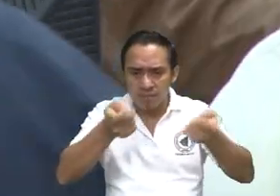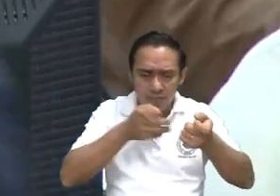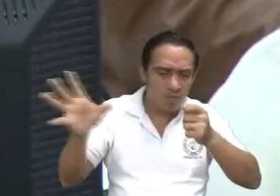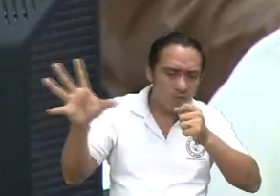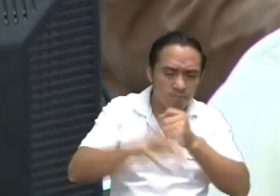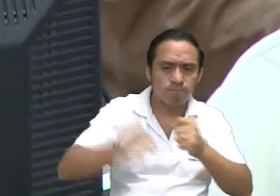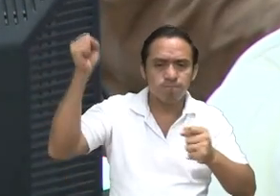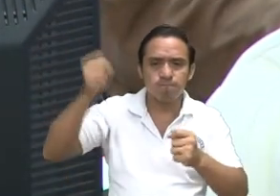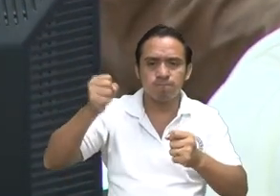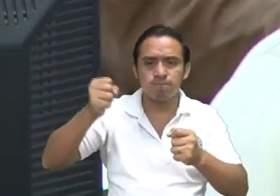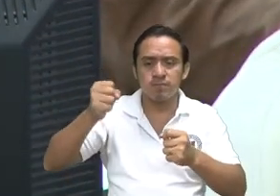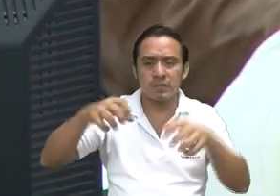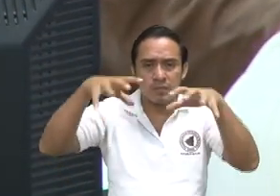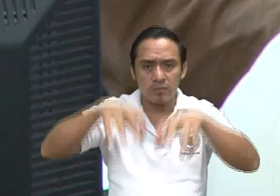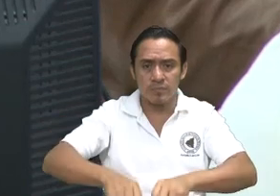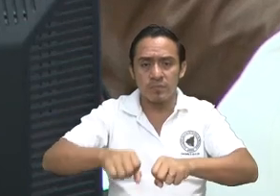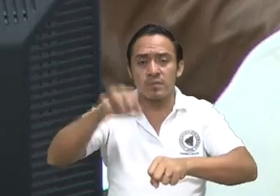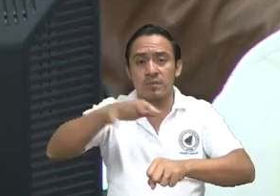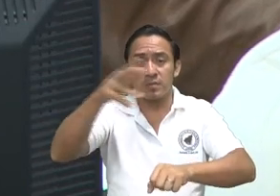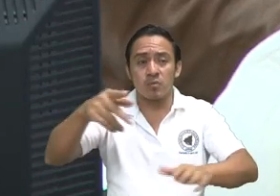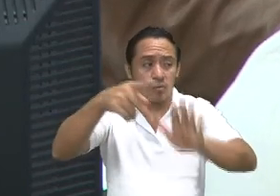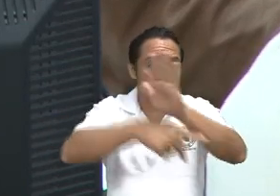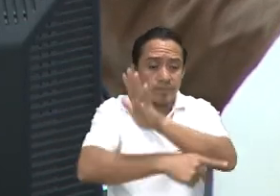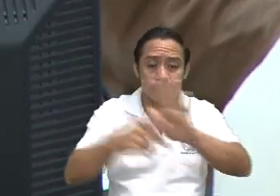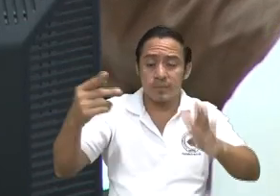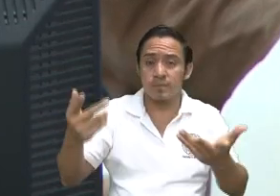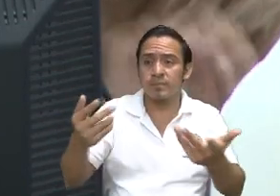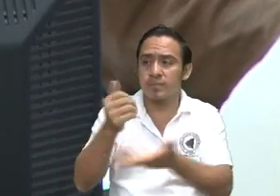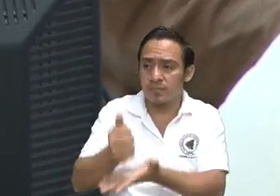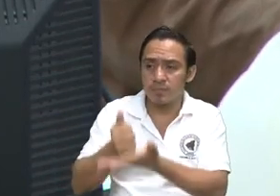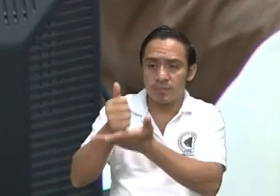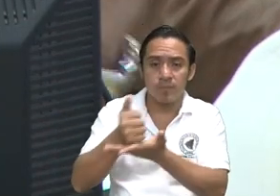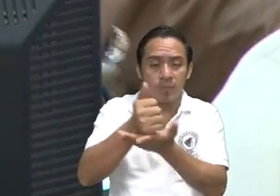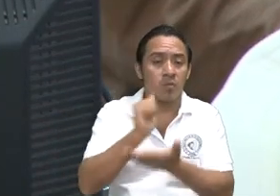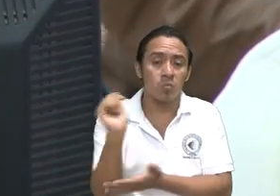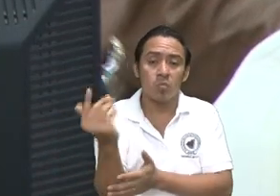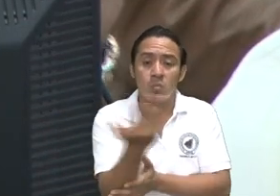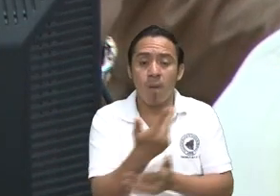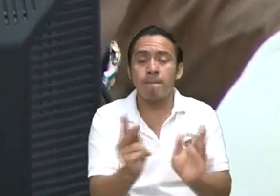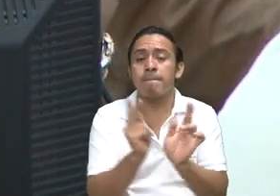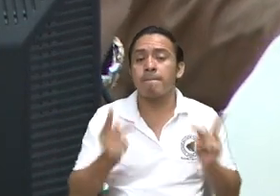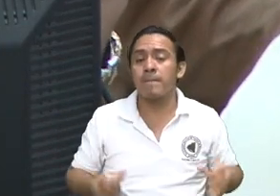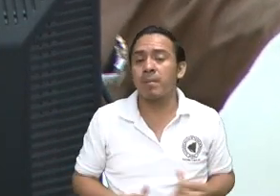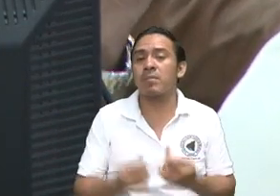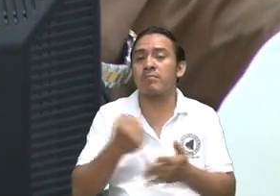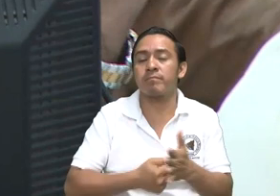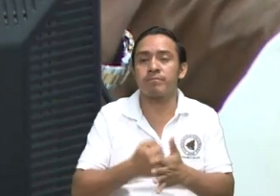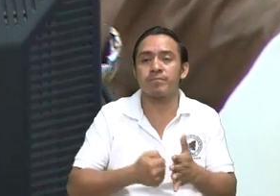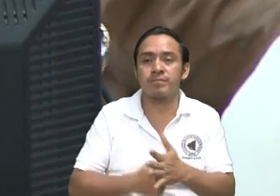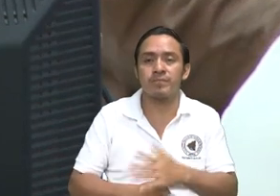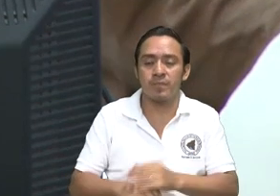explotación colonialista e imperialista, y somos solidarios con todos los pueblos que luchan contra